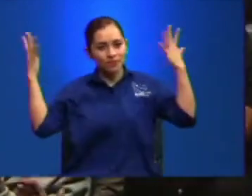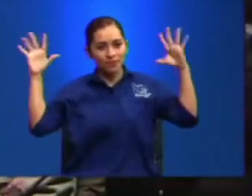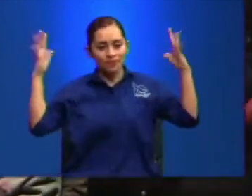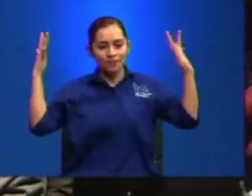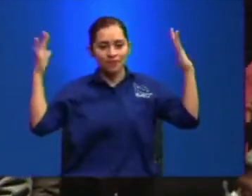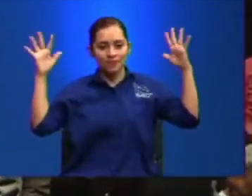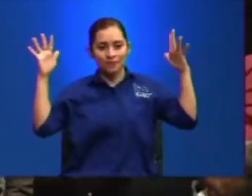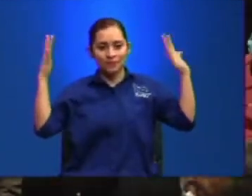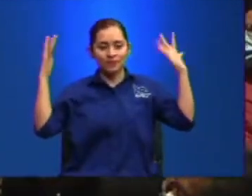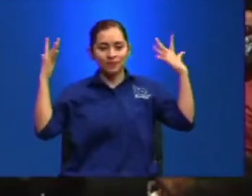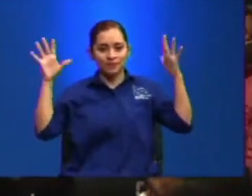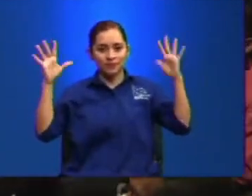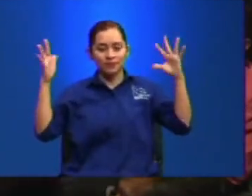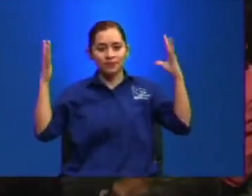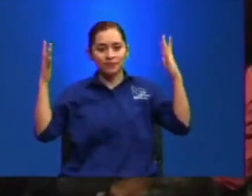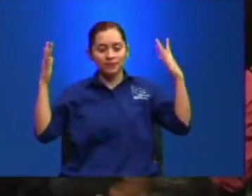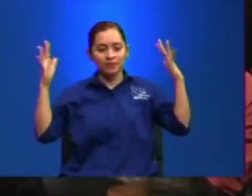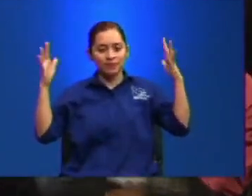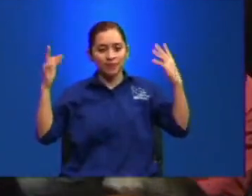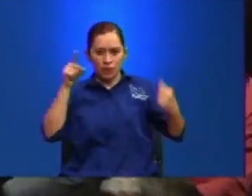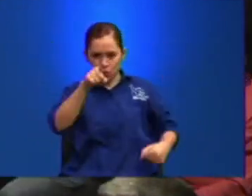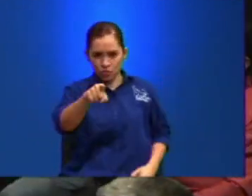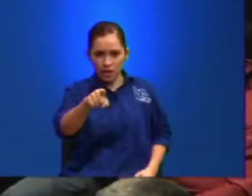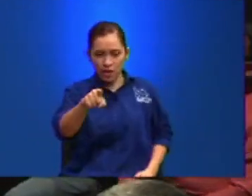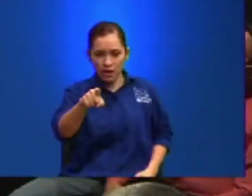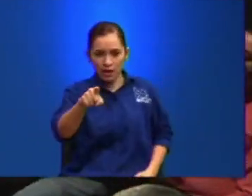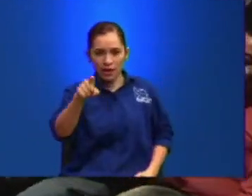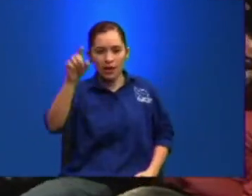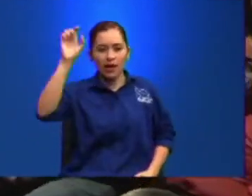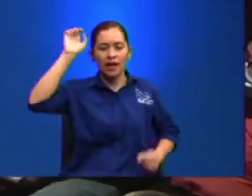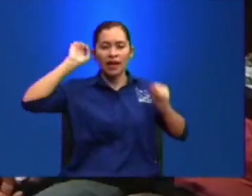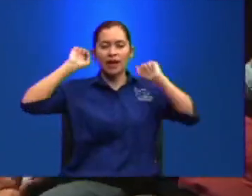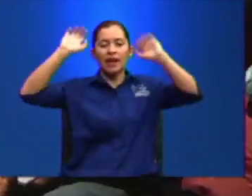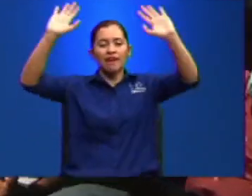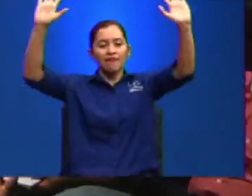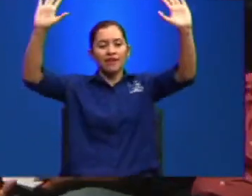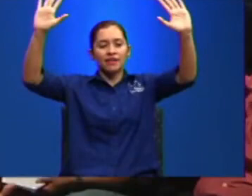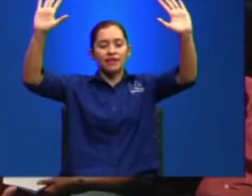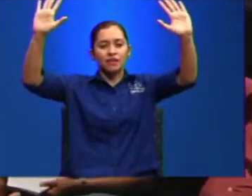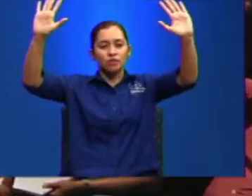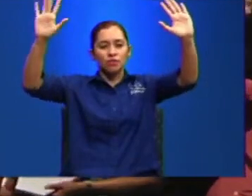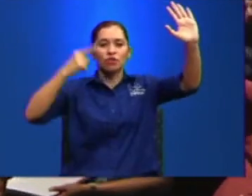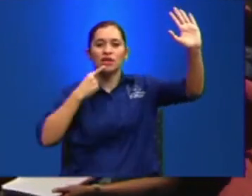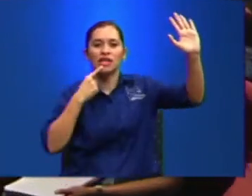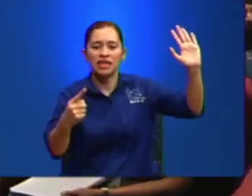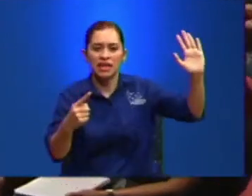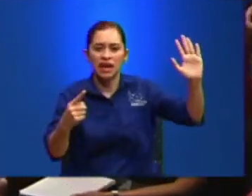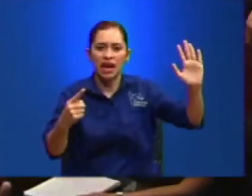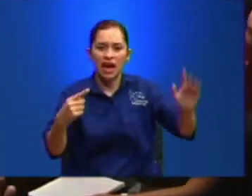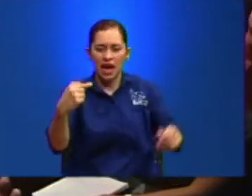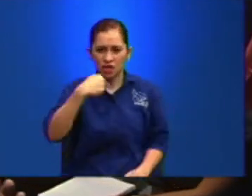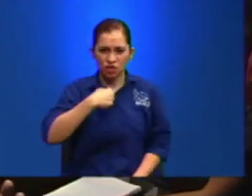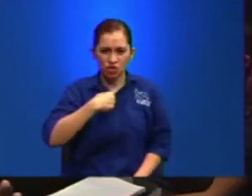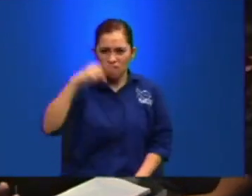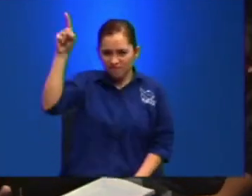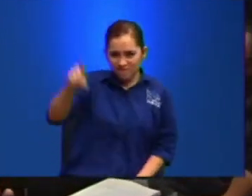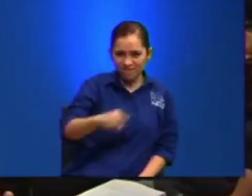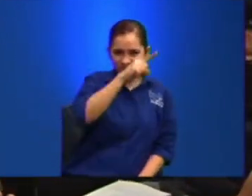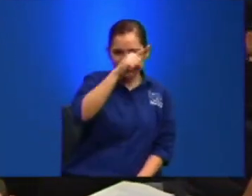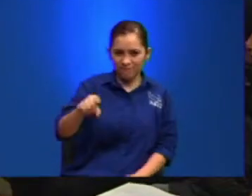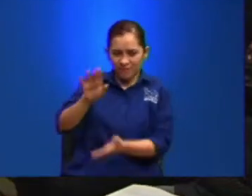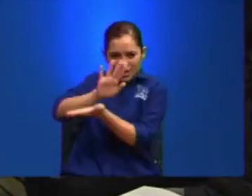del aplauso al señor díaz durante su mano y diga señor renunció a todo sueño que no provenga de ti